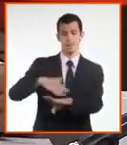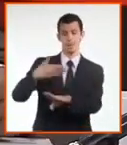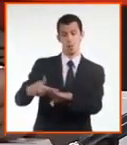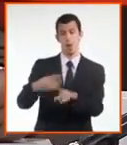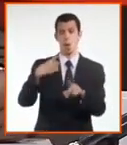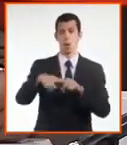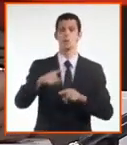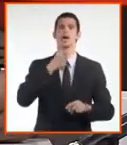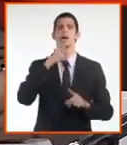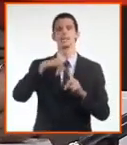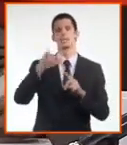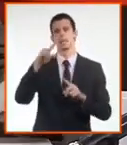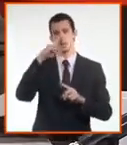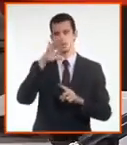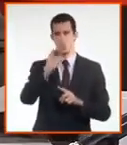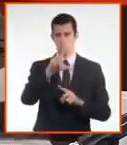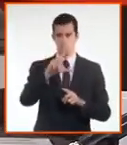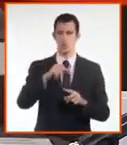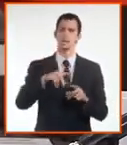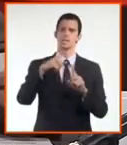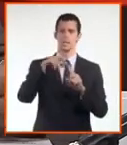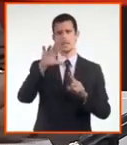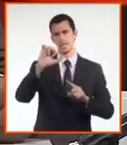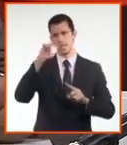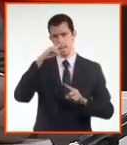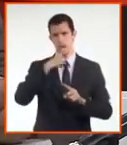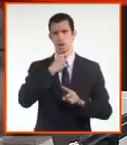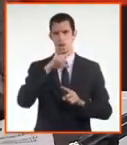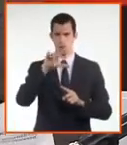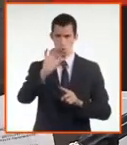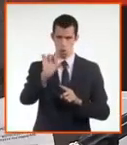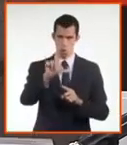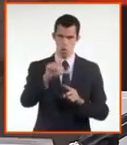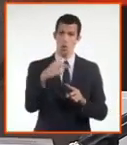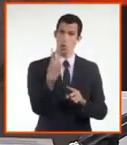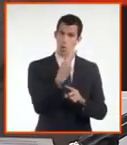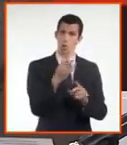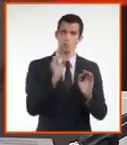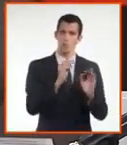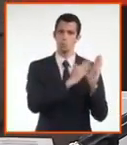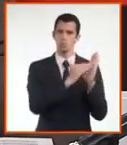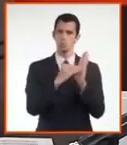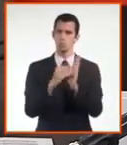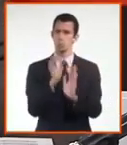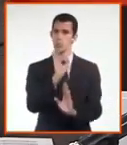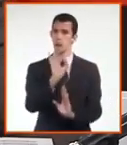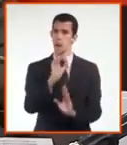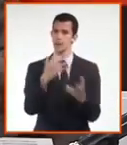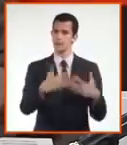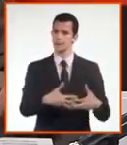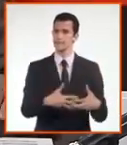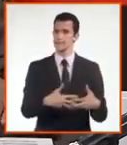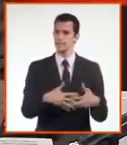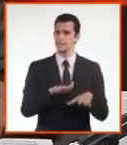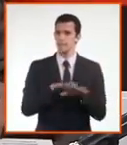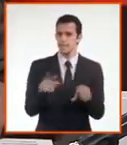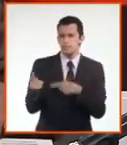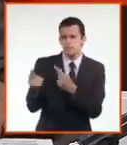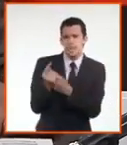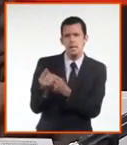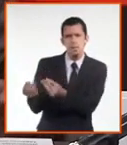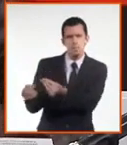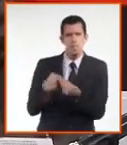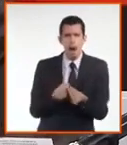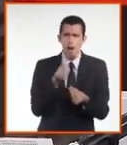varios meses cantaba when the fish pero también hemos estado el tema de por último para el tema de